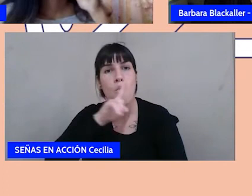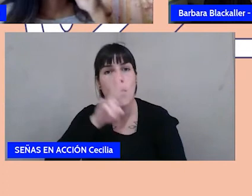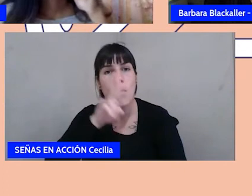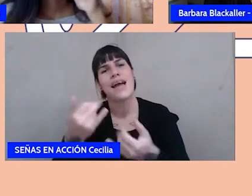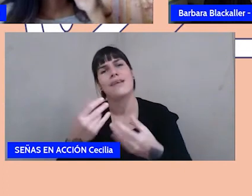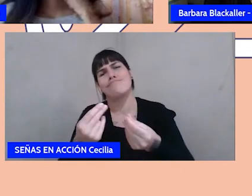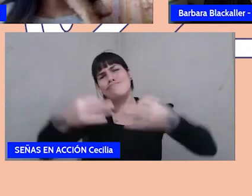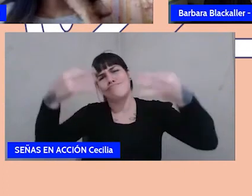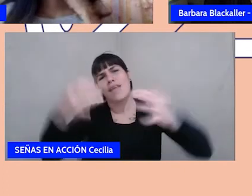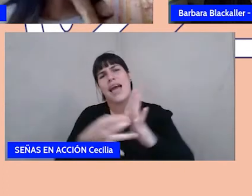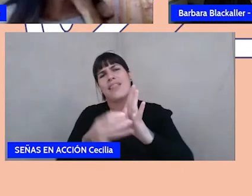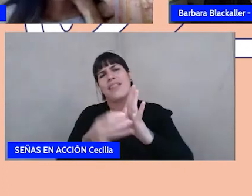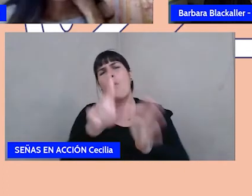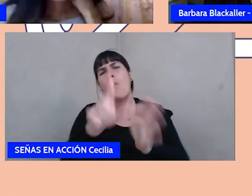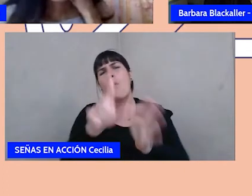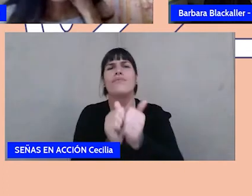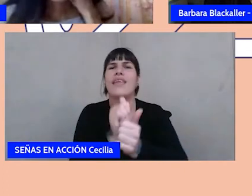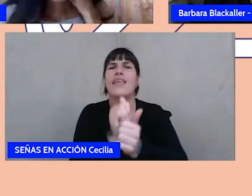de storytelling muy fuerte.